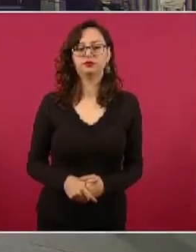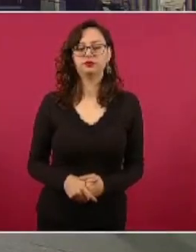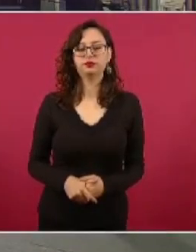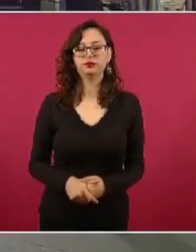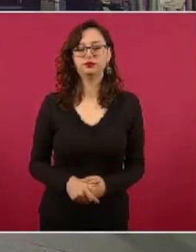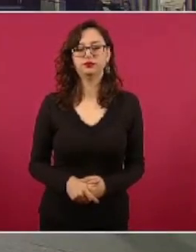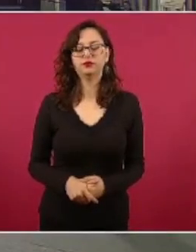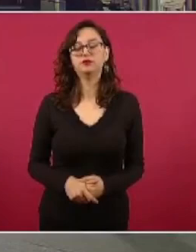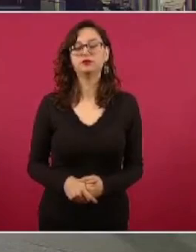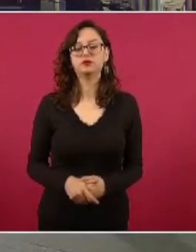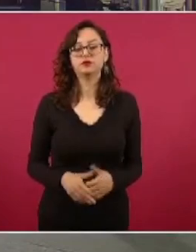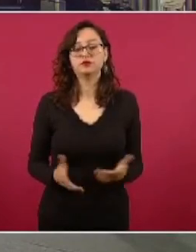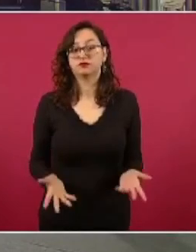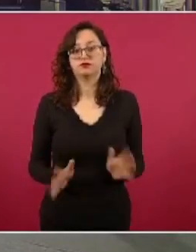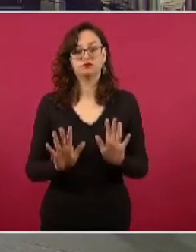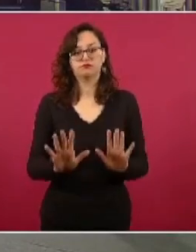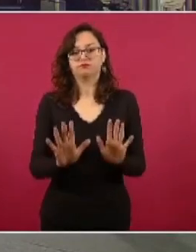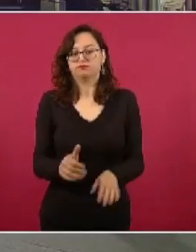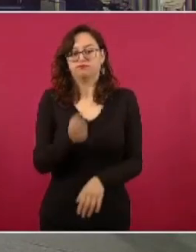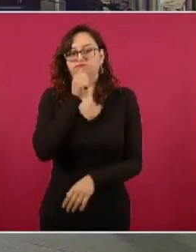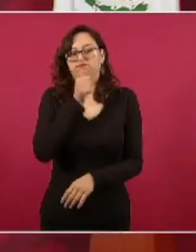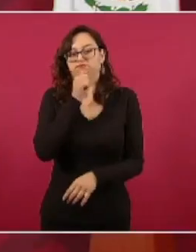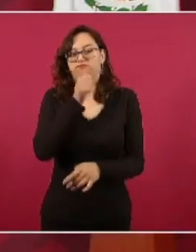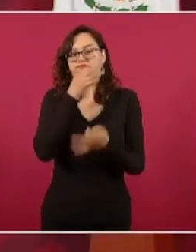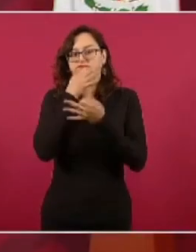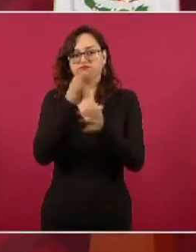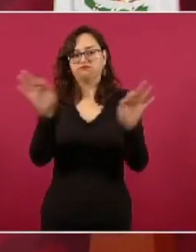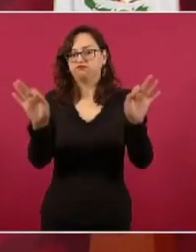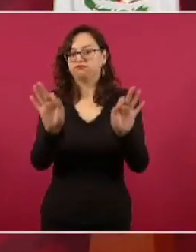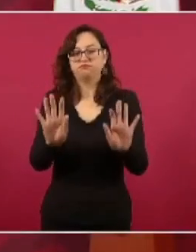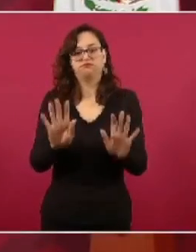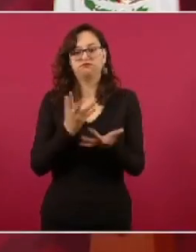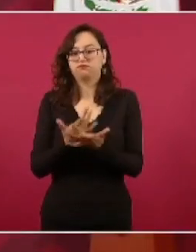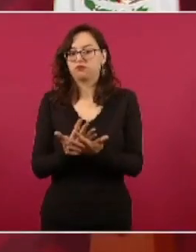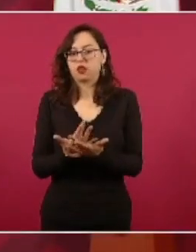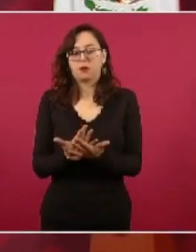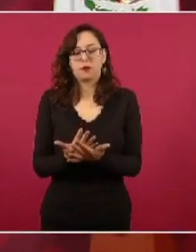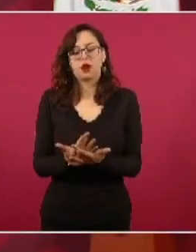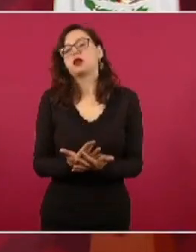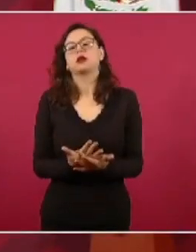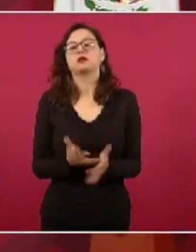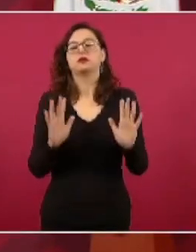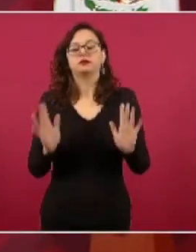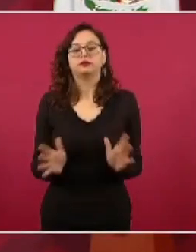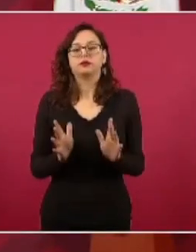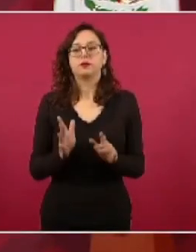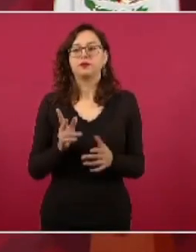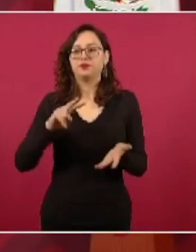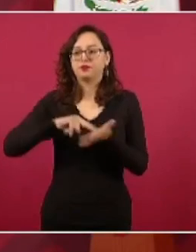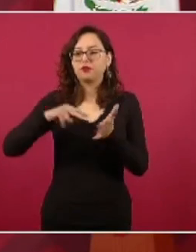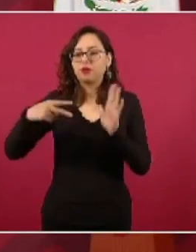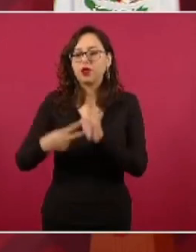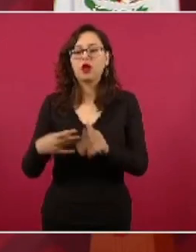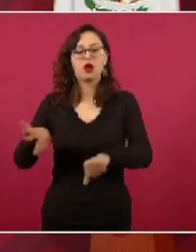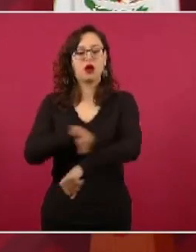Es que no quiero adelantar nada porque quiero, se está invitando expertos,